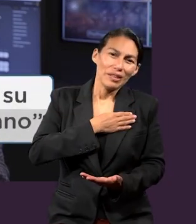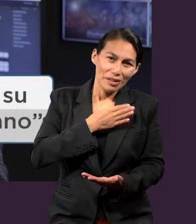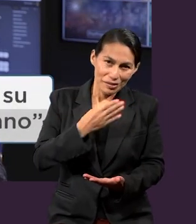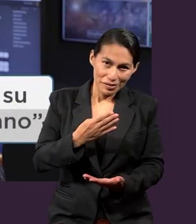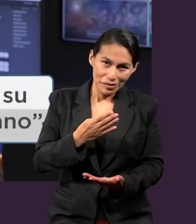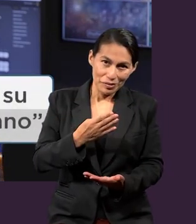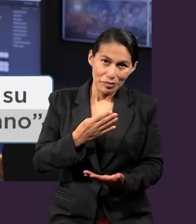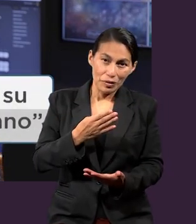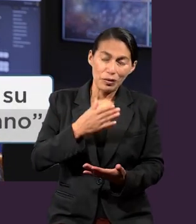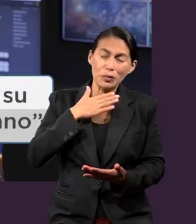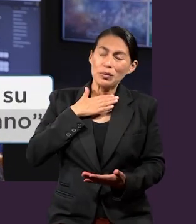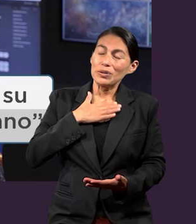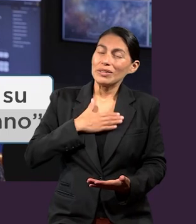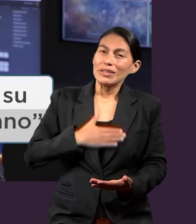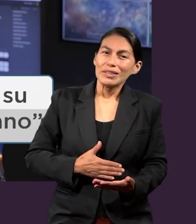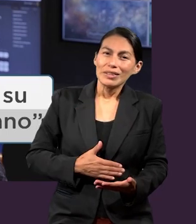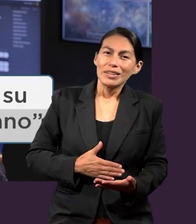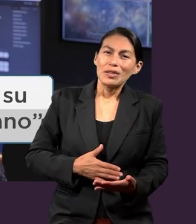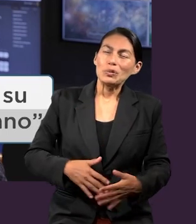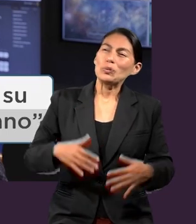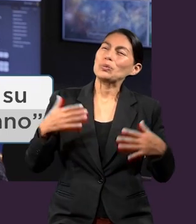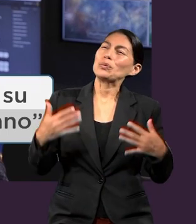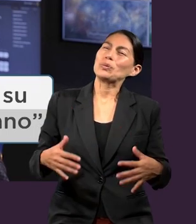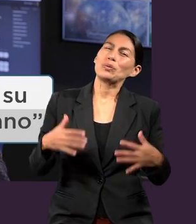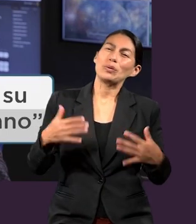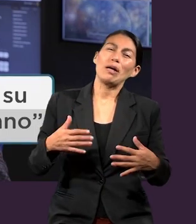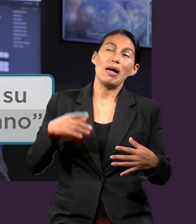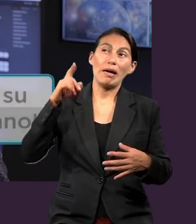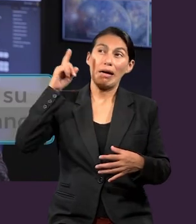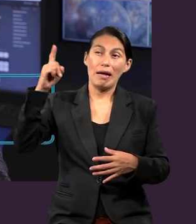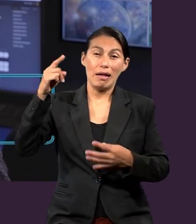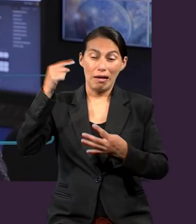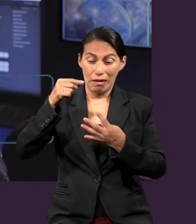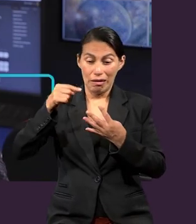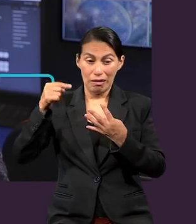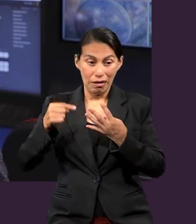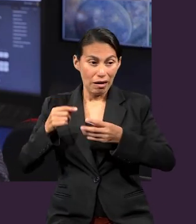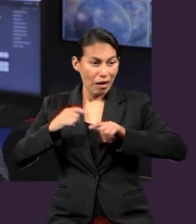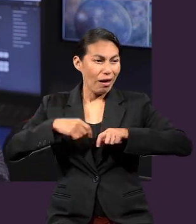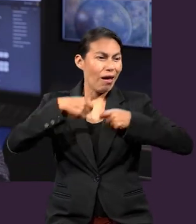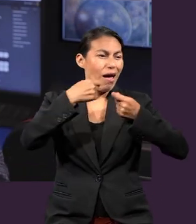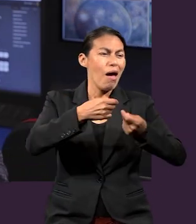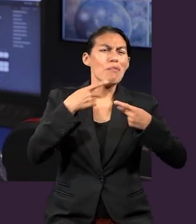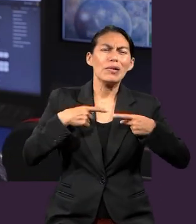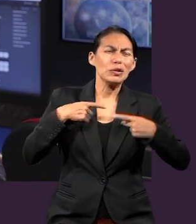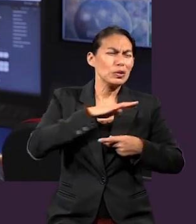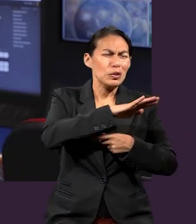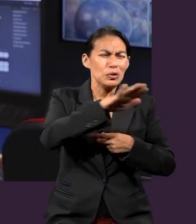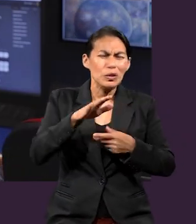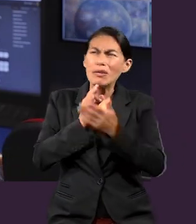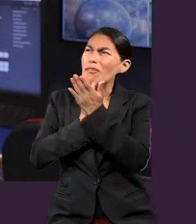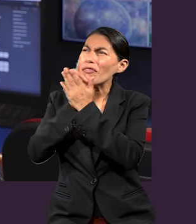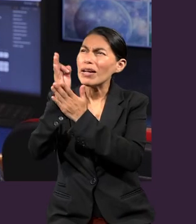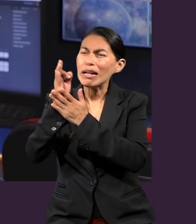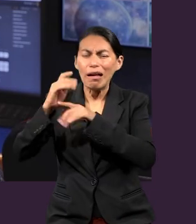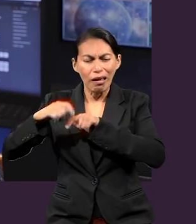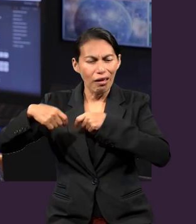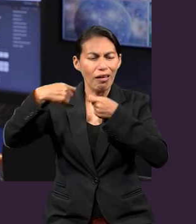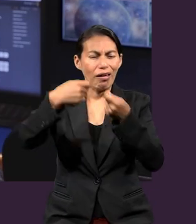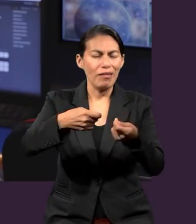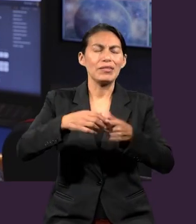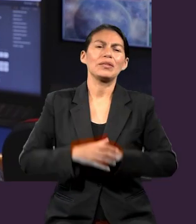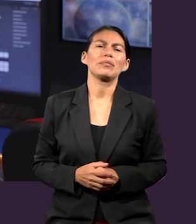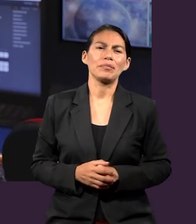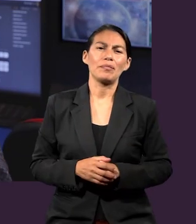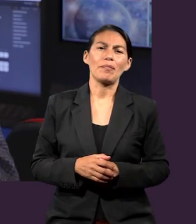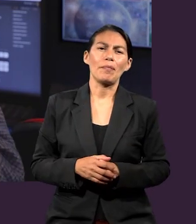misericordioso, es su bondad, es su justicia aplicada al ser humano.